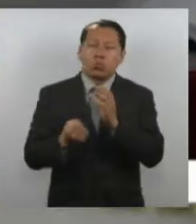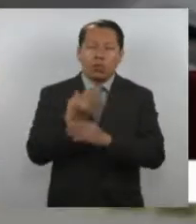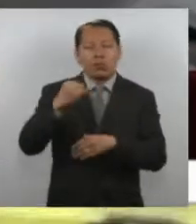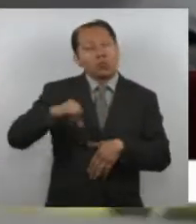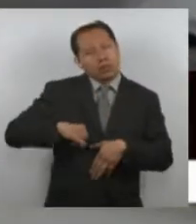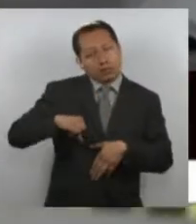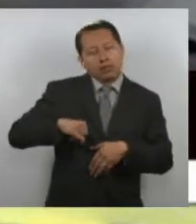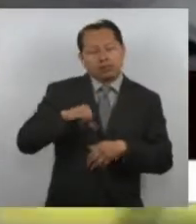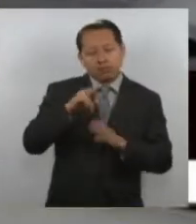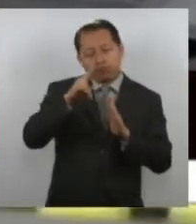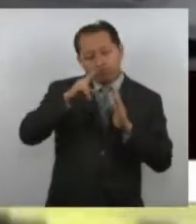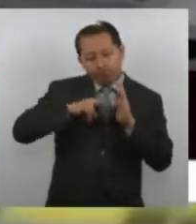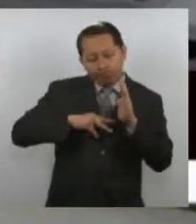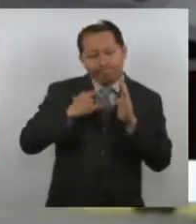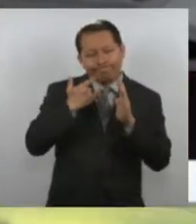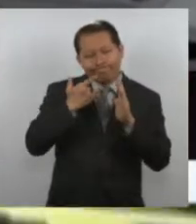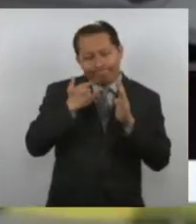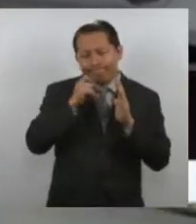pudiéramos poner